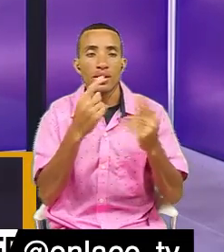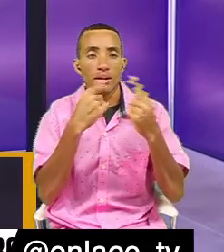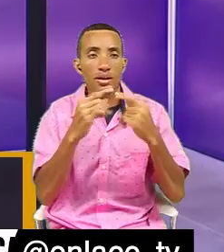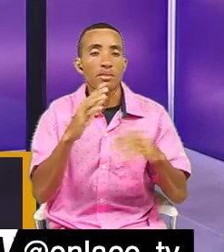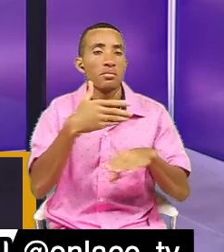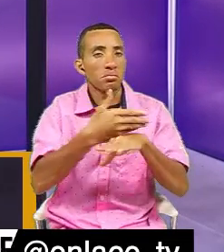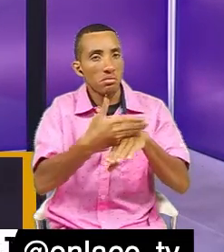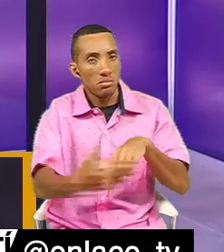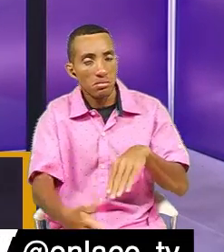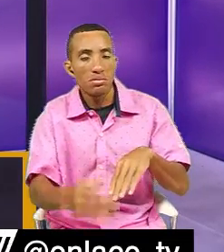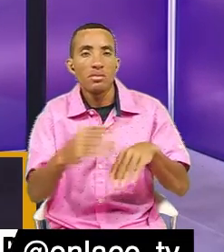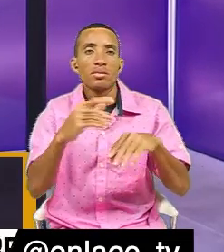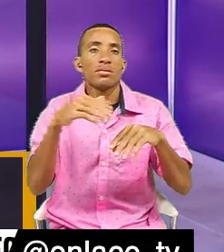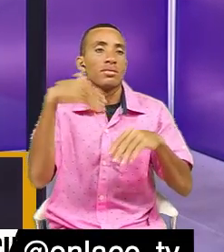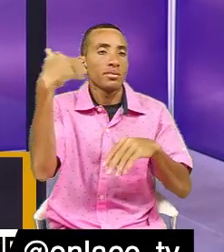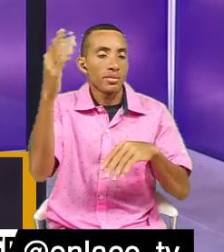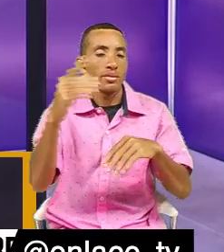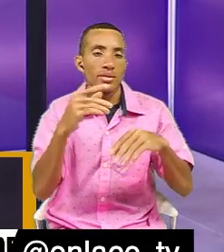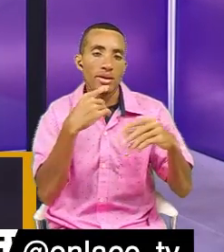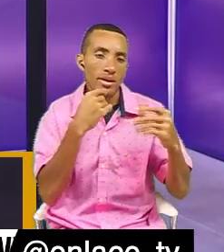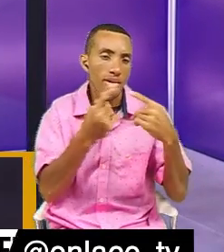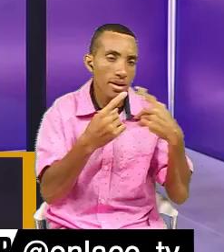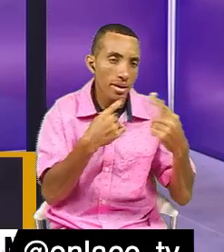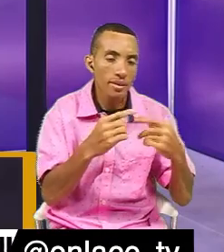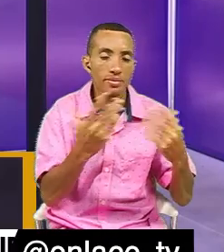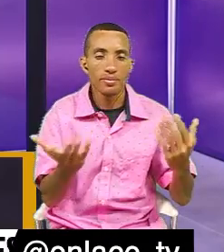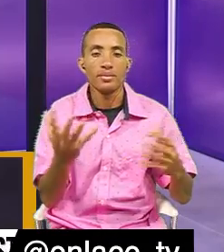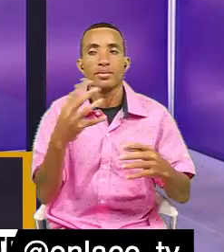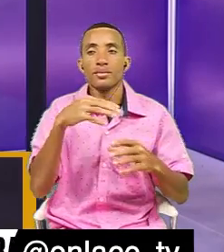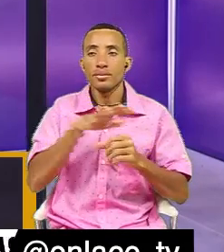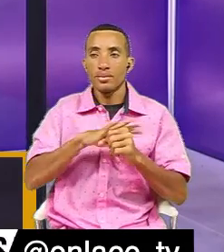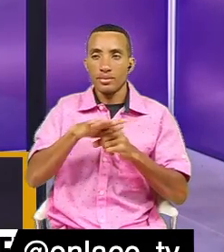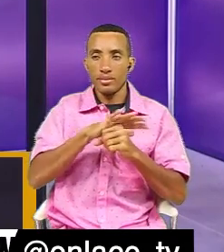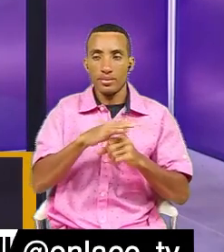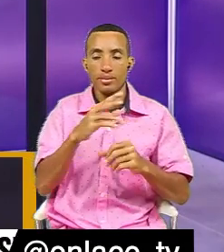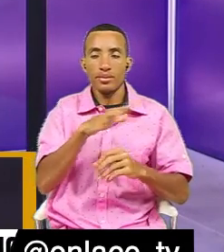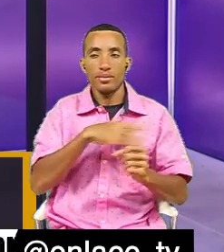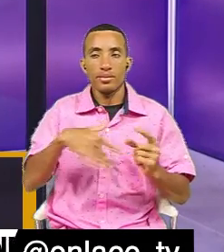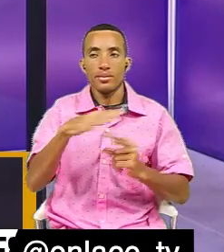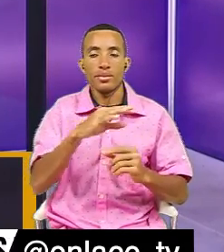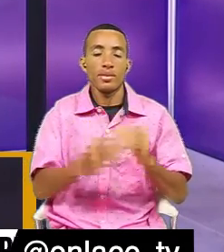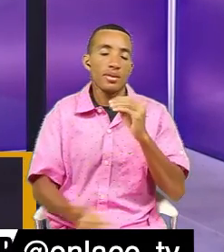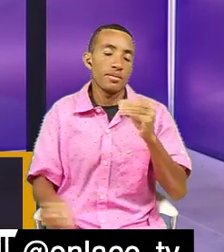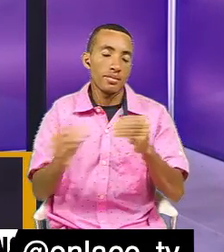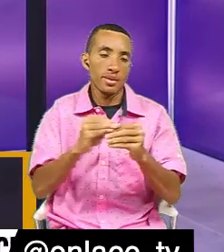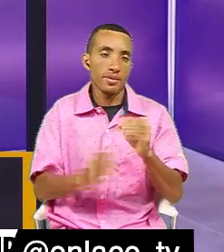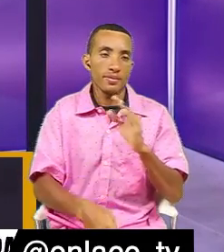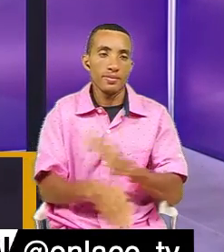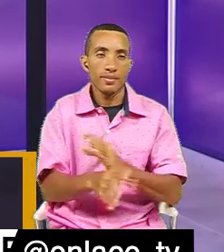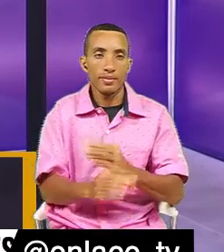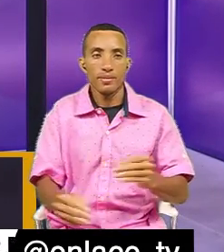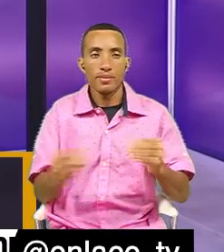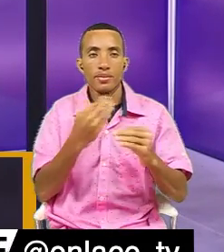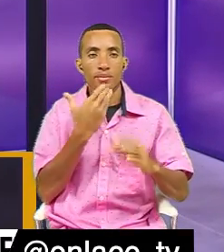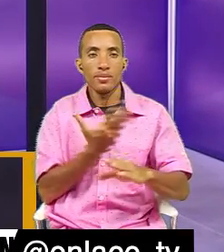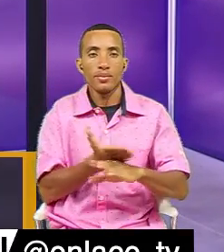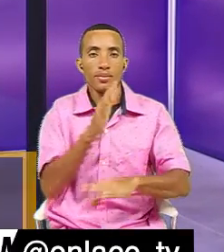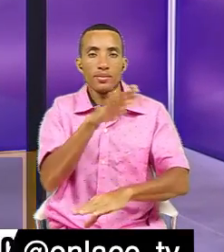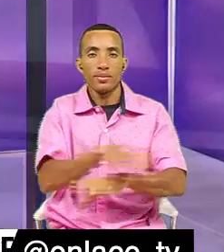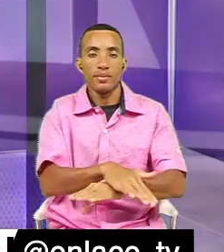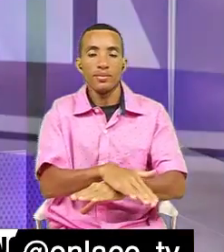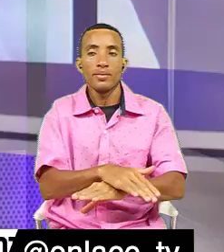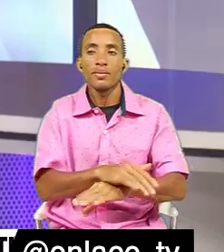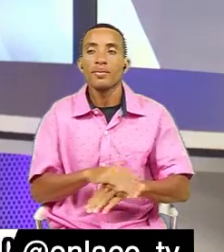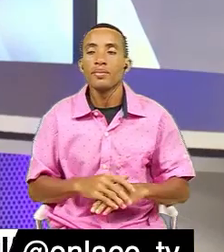adelante. Esta es la situación que se presenta, compañeros en estudio, en la comuna 3 de Barranca Bermeja. Continúen ustedes con más noticias. Muy buenas tardes. Gracias, Pedro. Muy